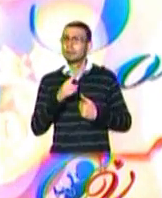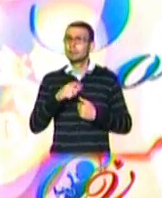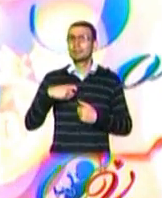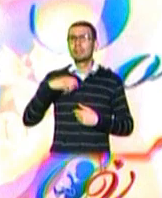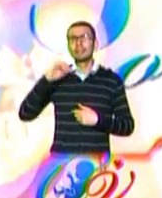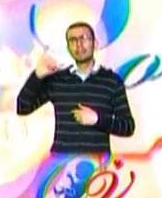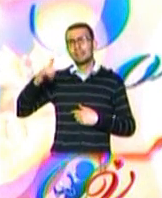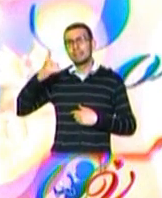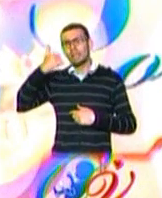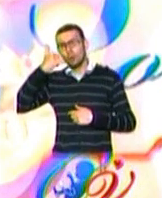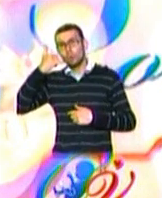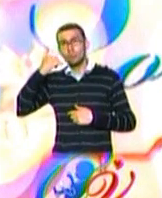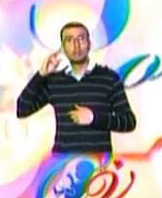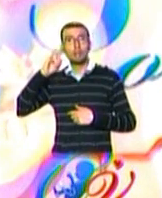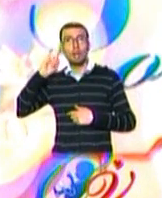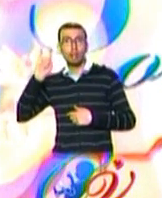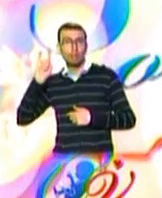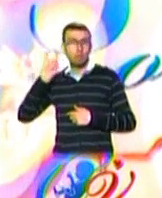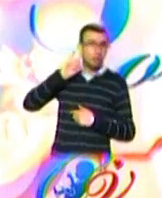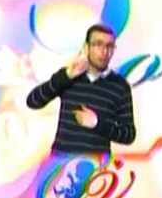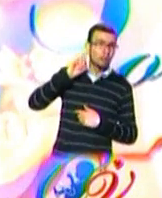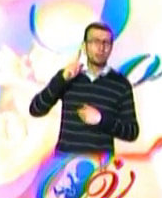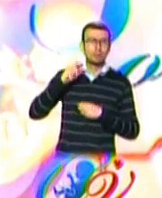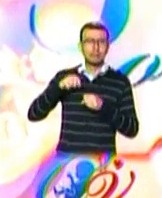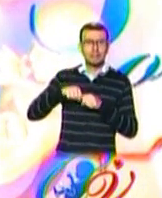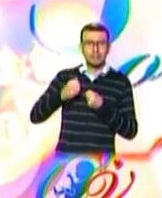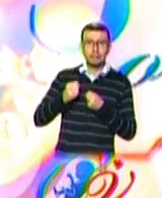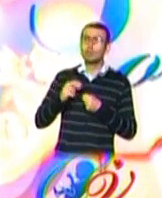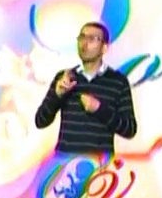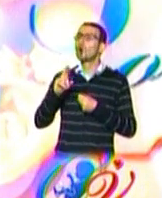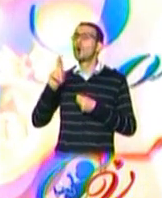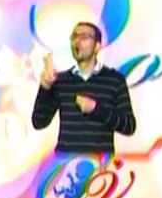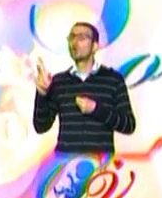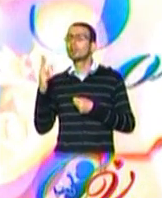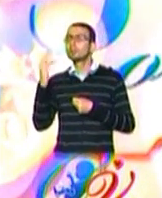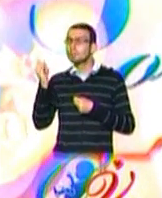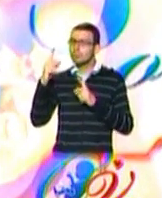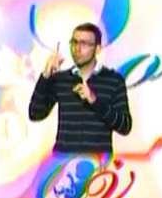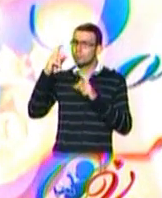y le perforó el tímpano, si me ayudan con la otra imagen para que vean lo que